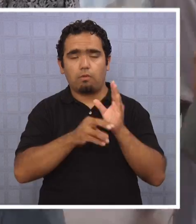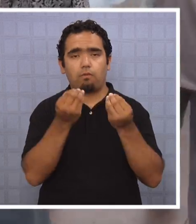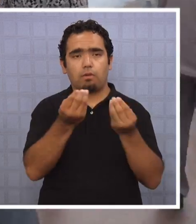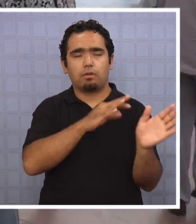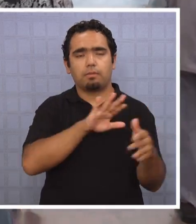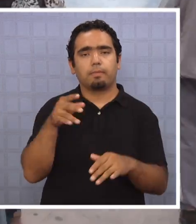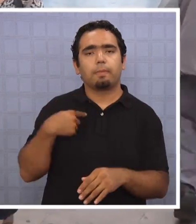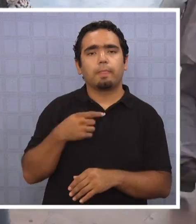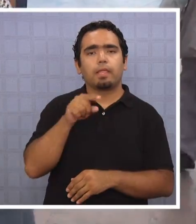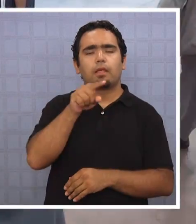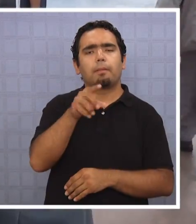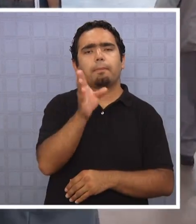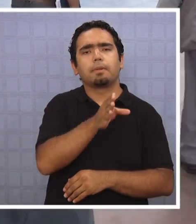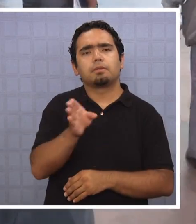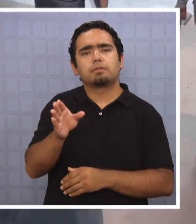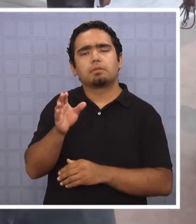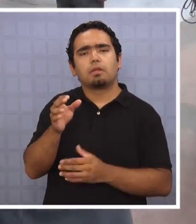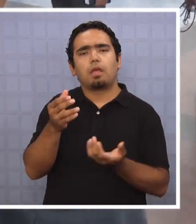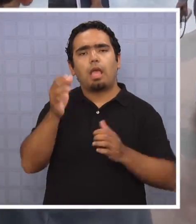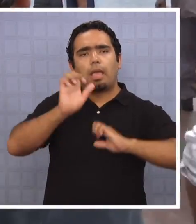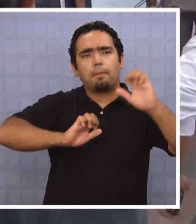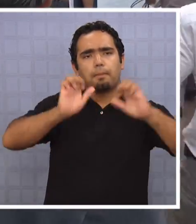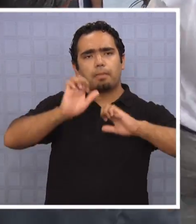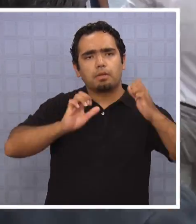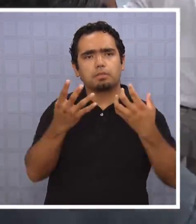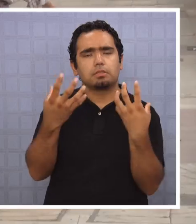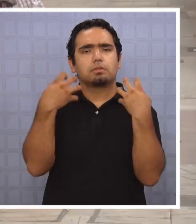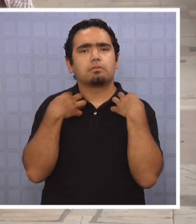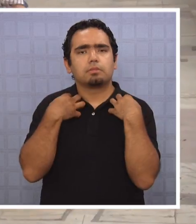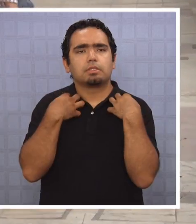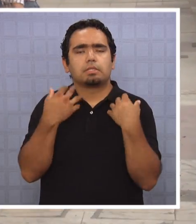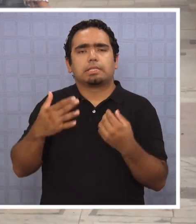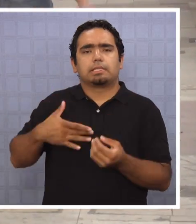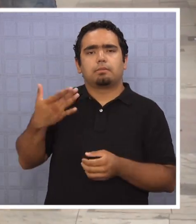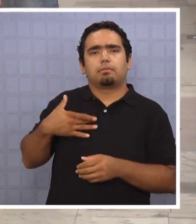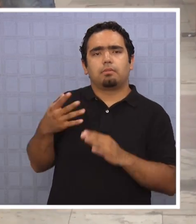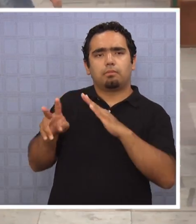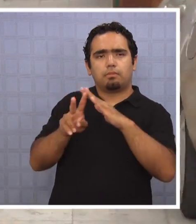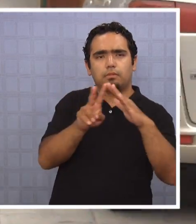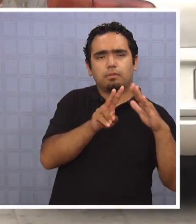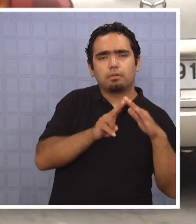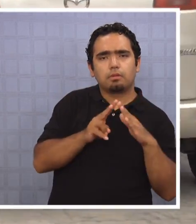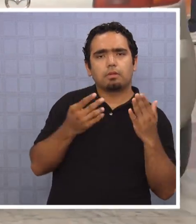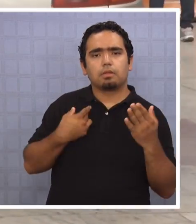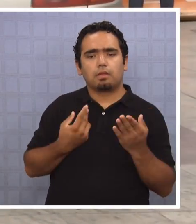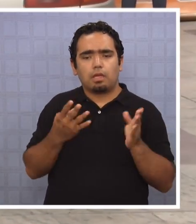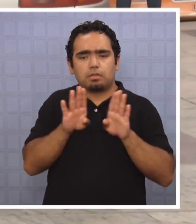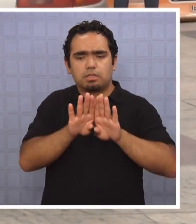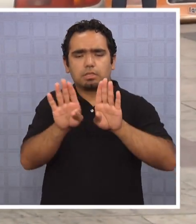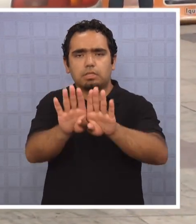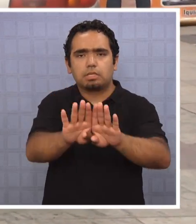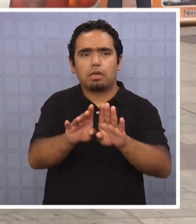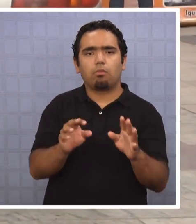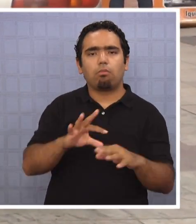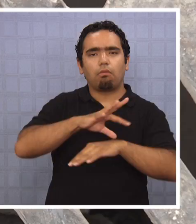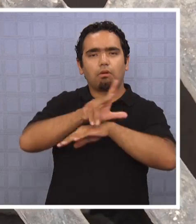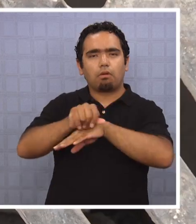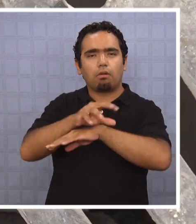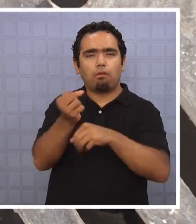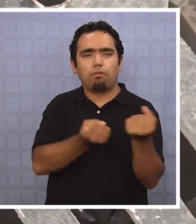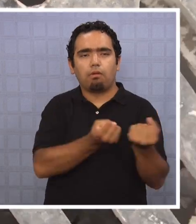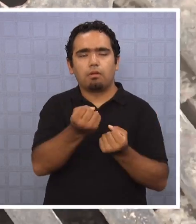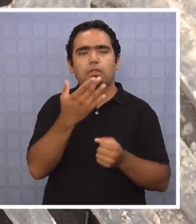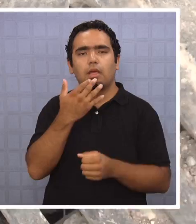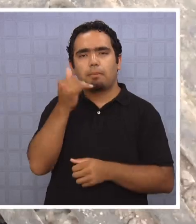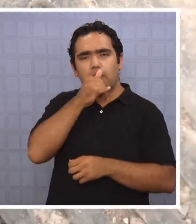bueno. Los vecinos sostienen que la empresa responsable de los perjuicios a los vecinos, debido a los cierres inadecuados que facilitaron robos, encierro de